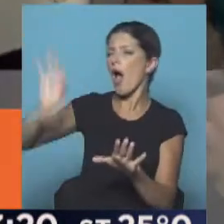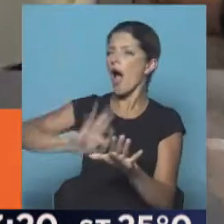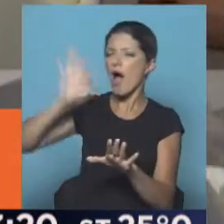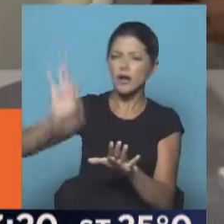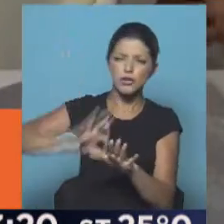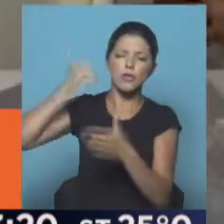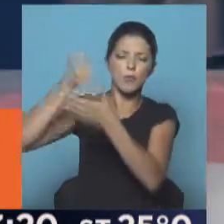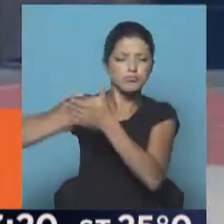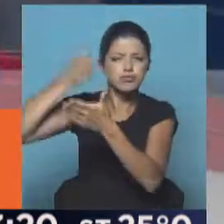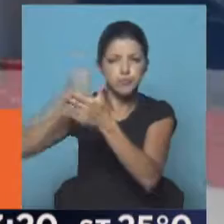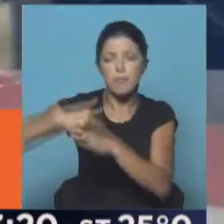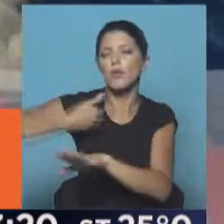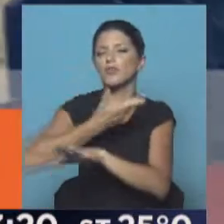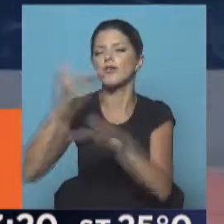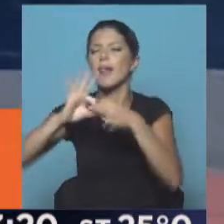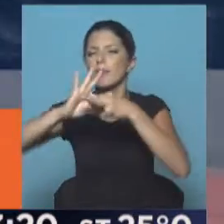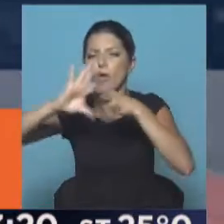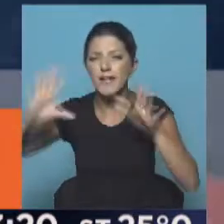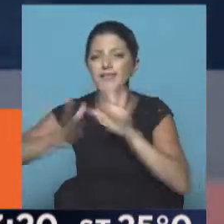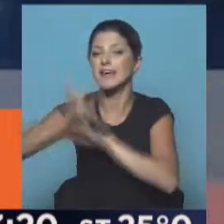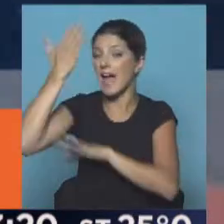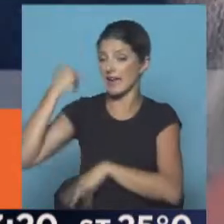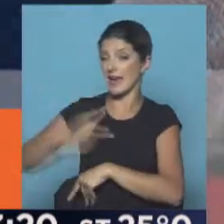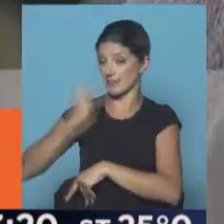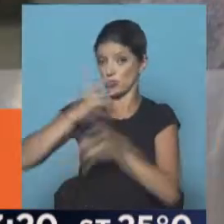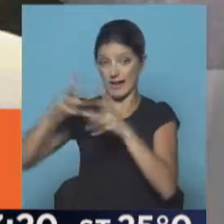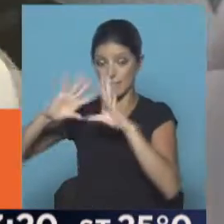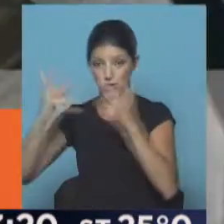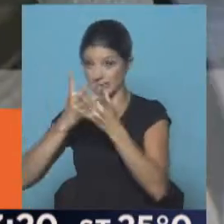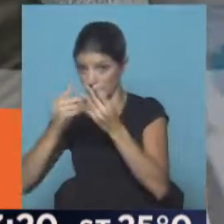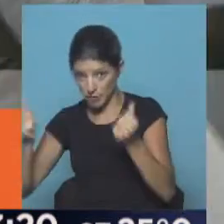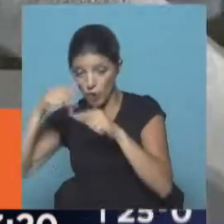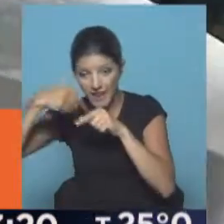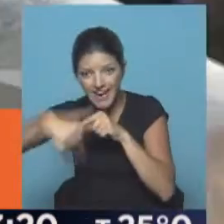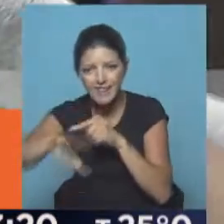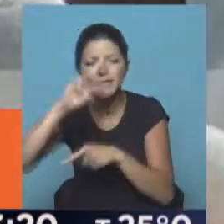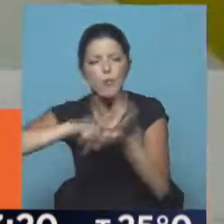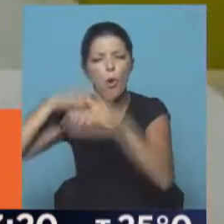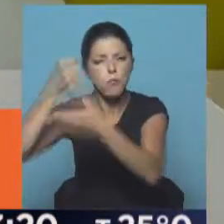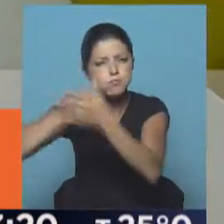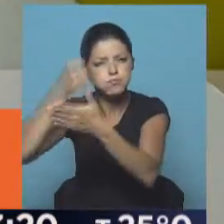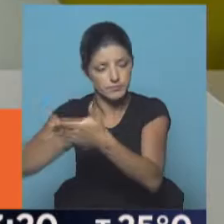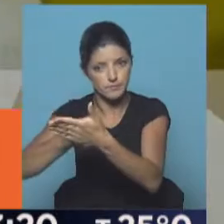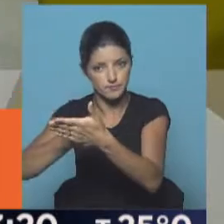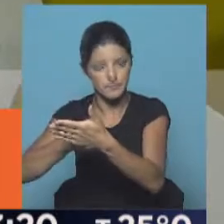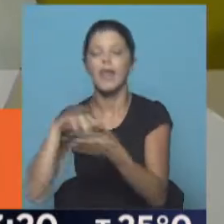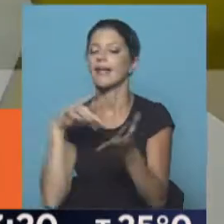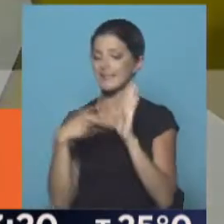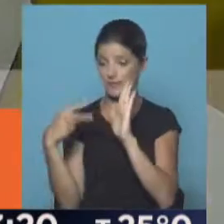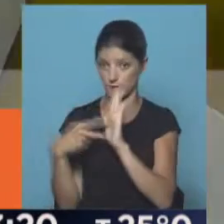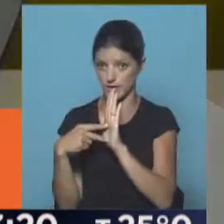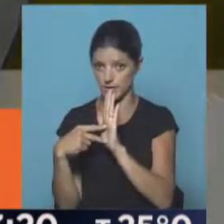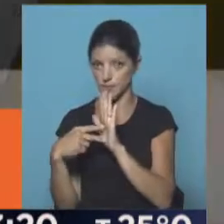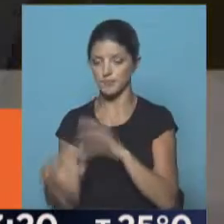sociedades democráticas iniciado en la segunda posguerra. Quiero decir, todos aquellos